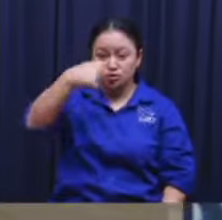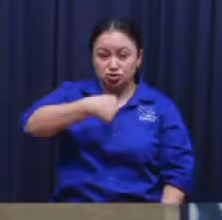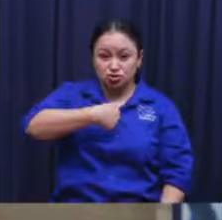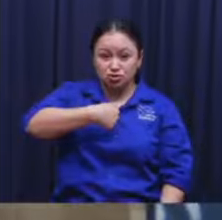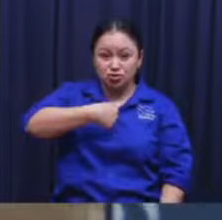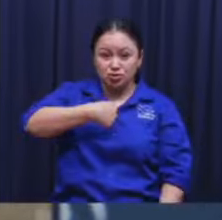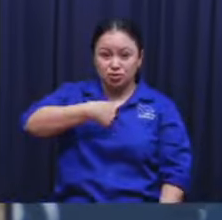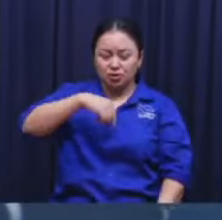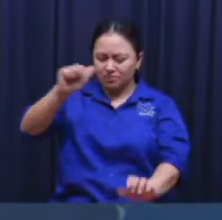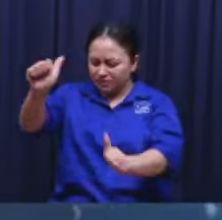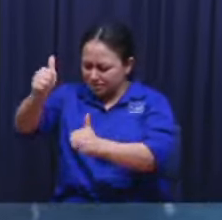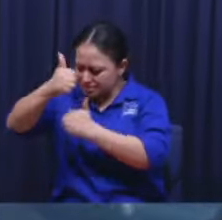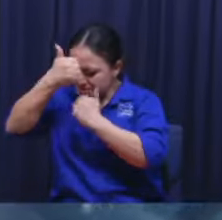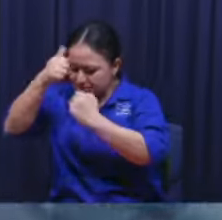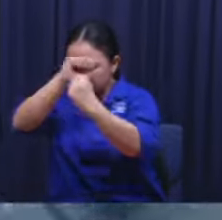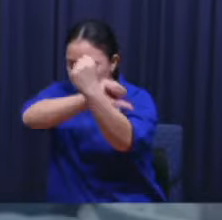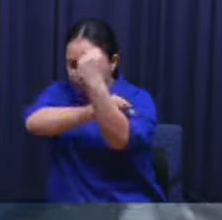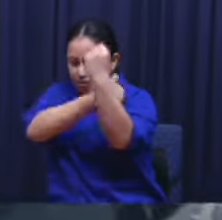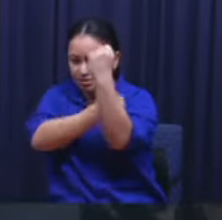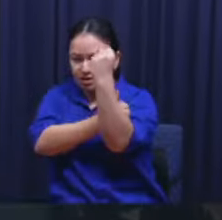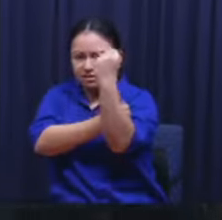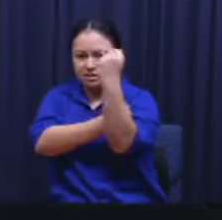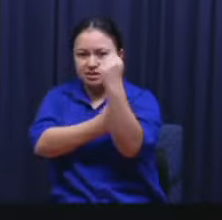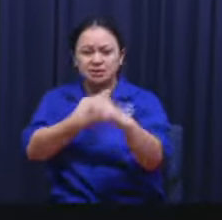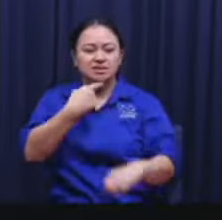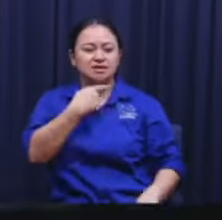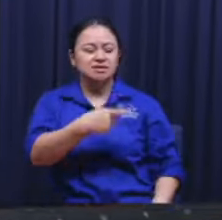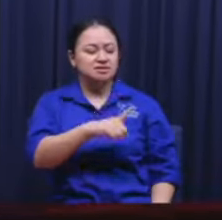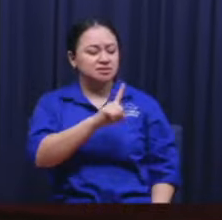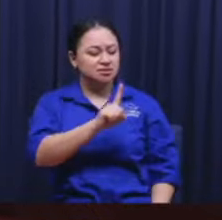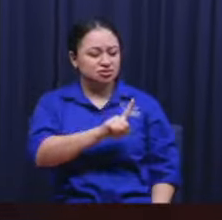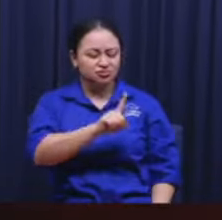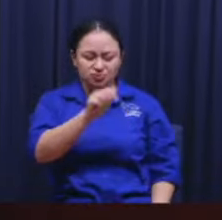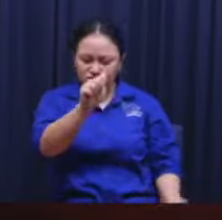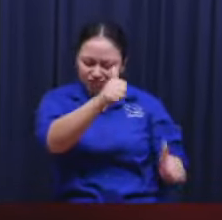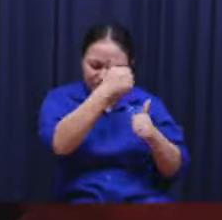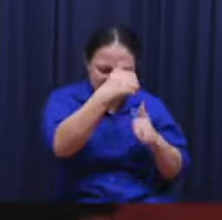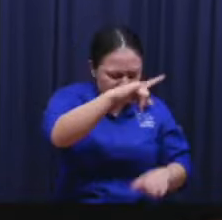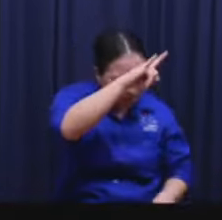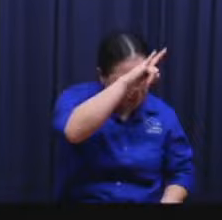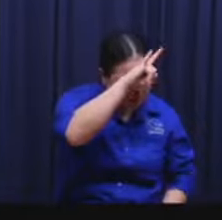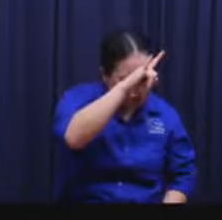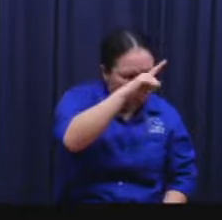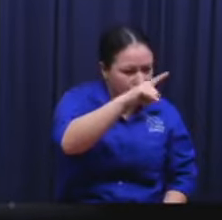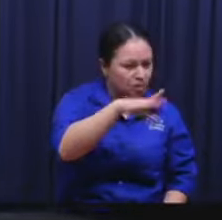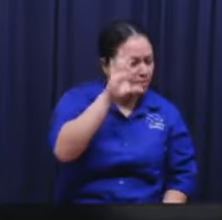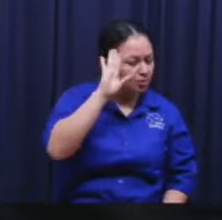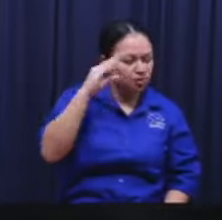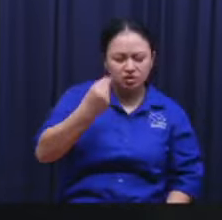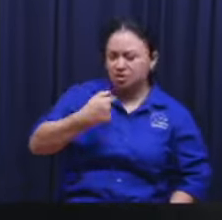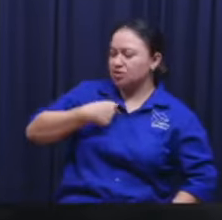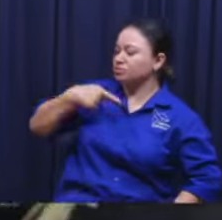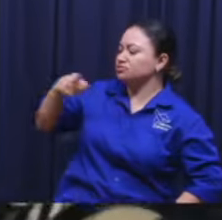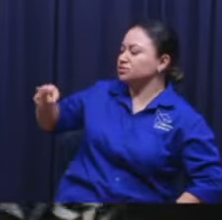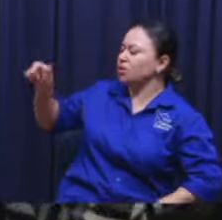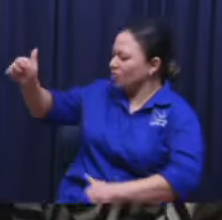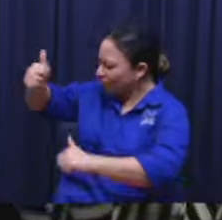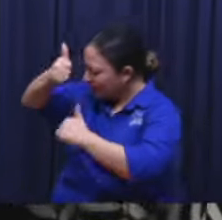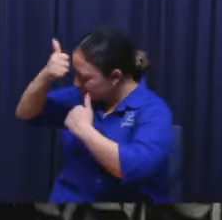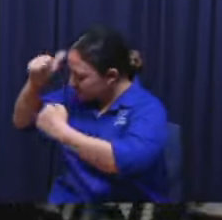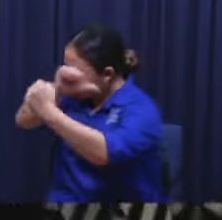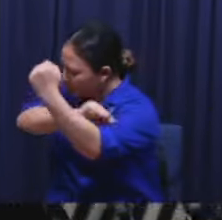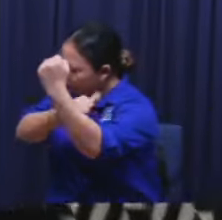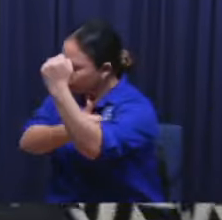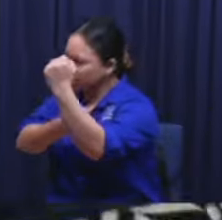bajo autoridad apostólica. Tú no tienes poder sobre mí. Yo creo en el Señor Jesucristo. La cruz del Señor me salvó. La sangre de Cristo me